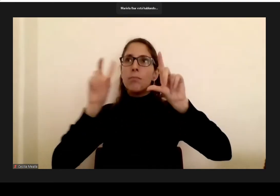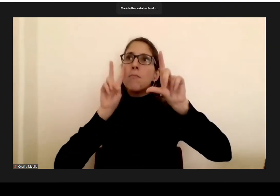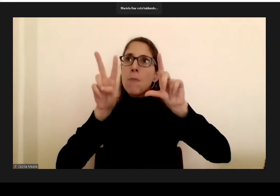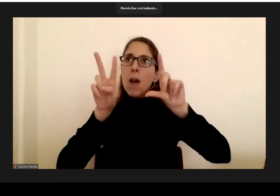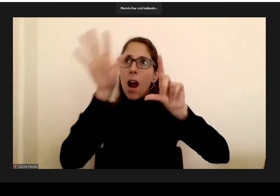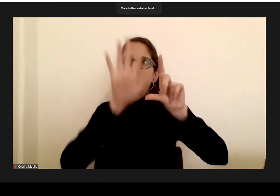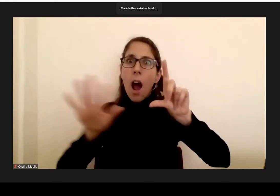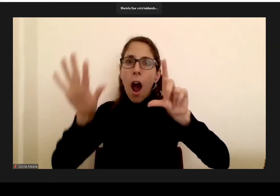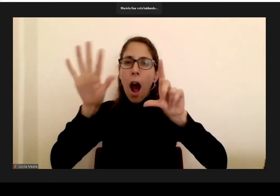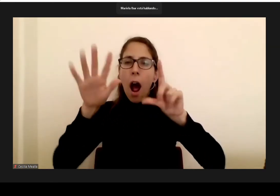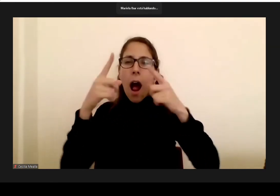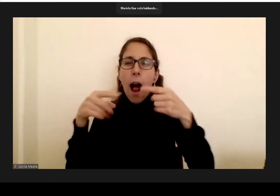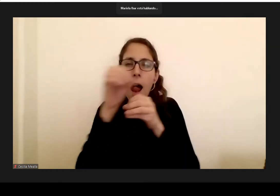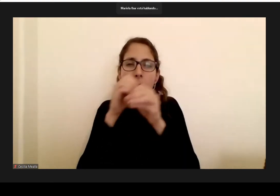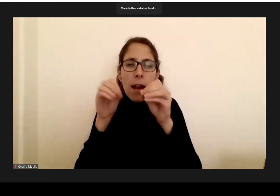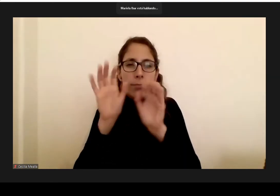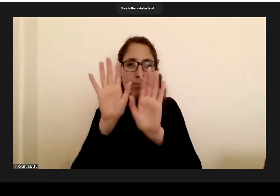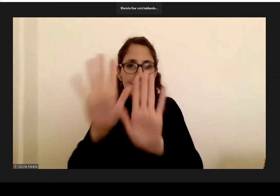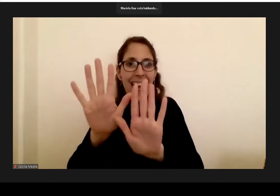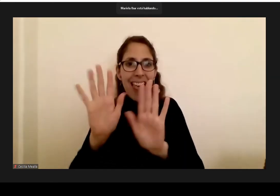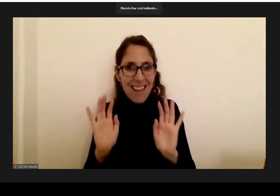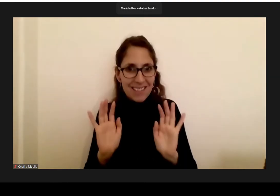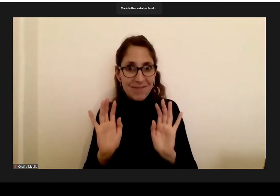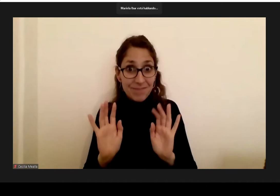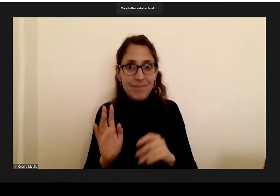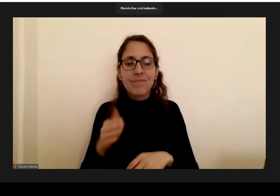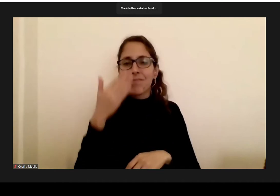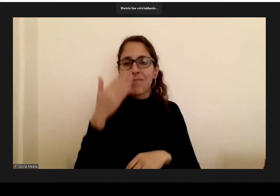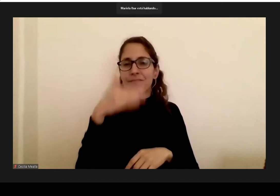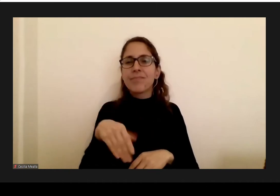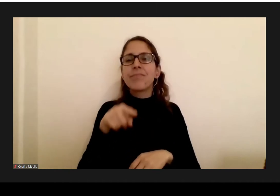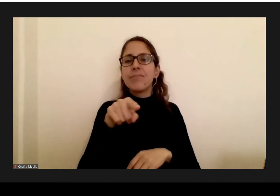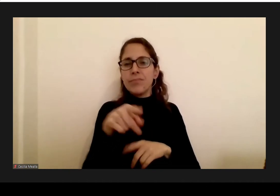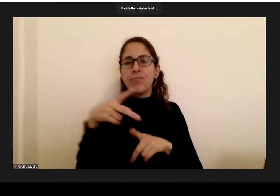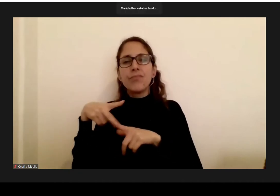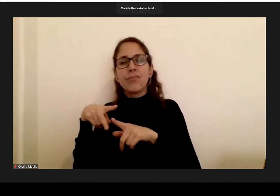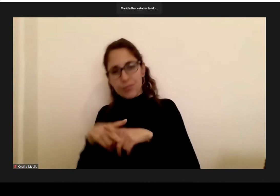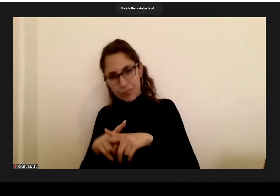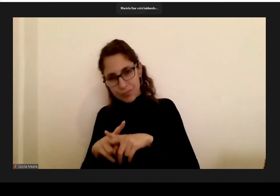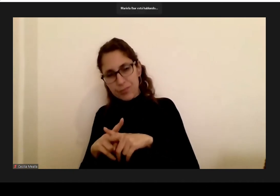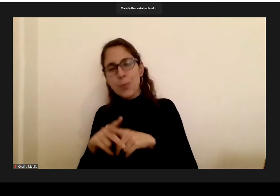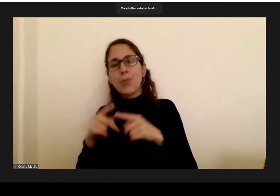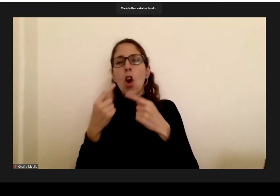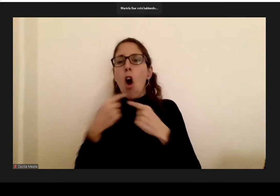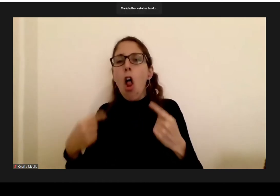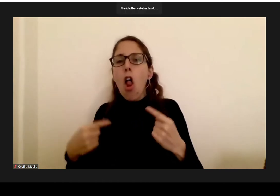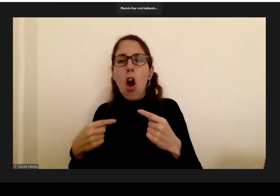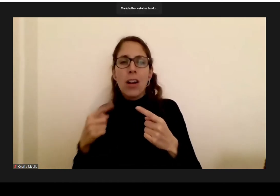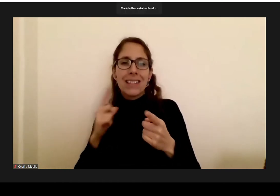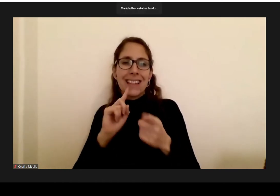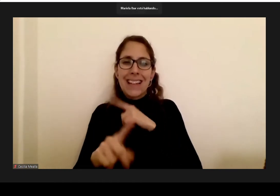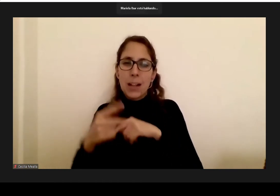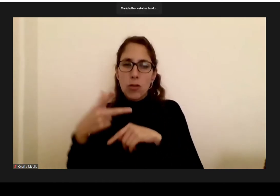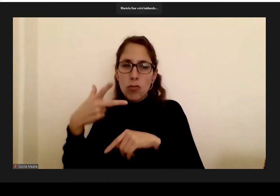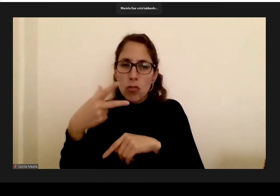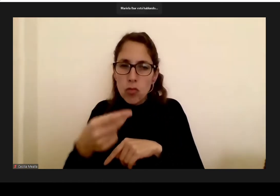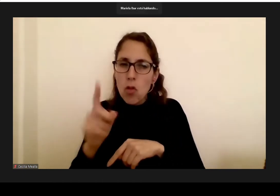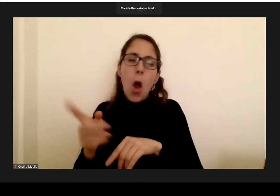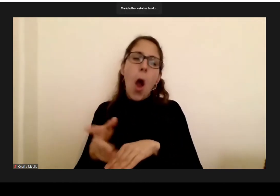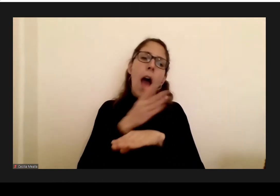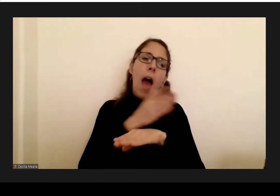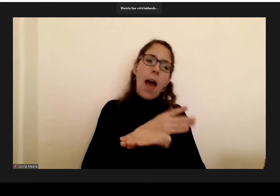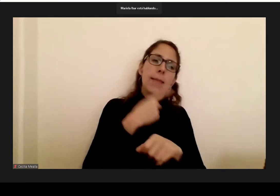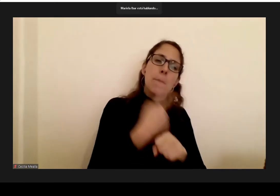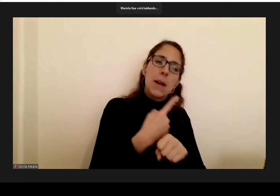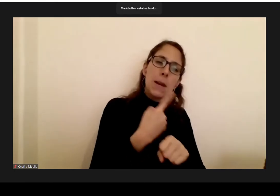van a leer, ahí en el documento, que es, bueno, les digo, es un extendido, un secado y un fijado,